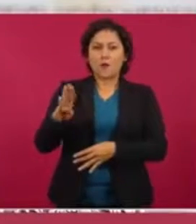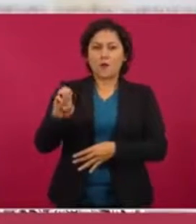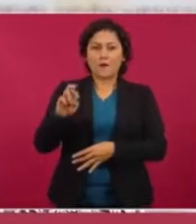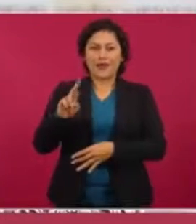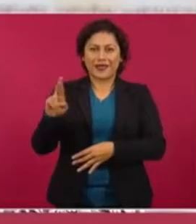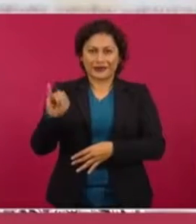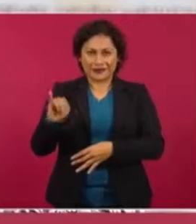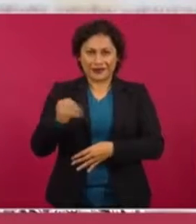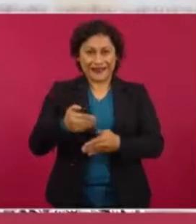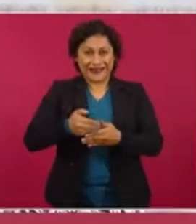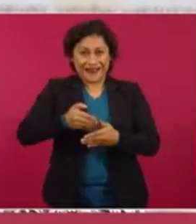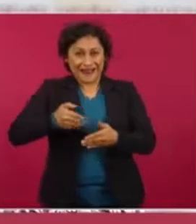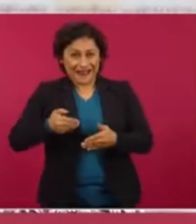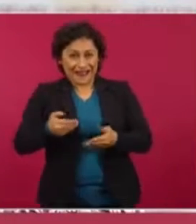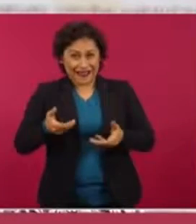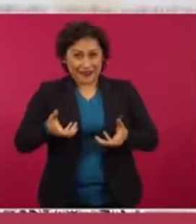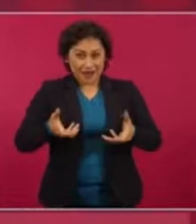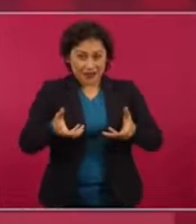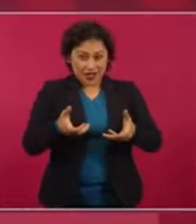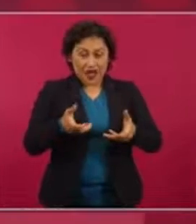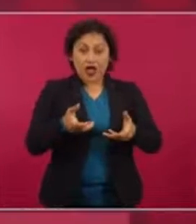y los